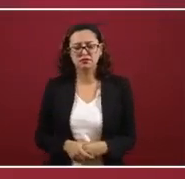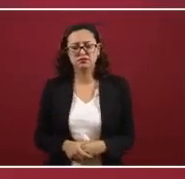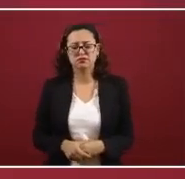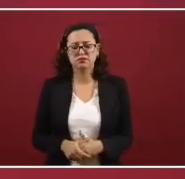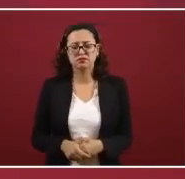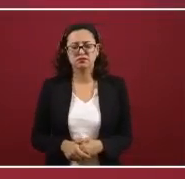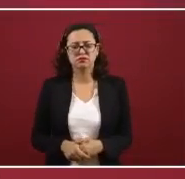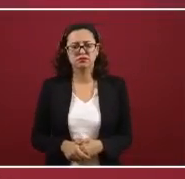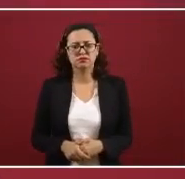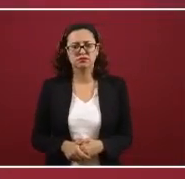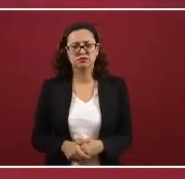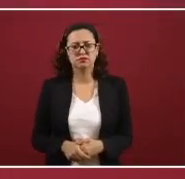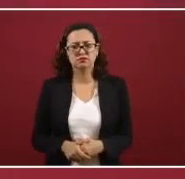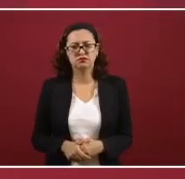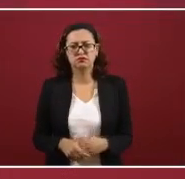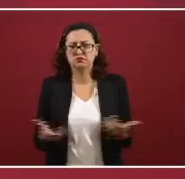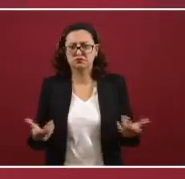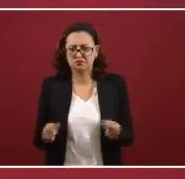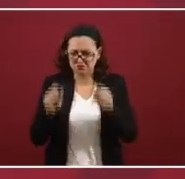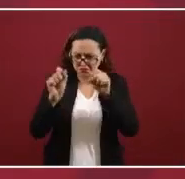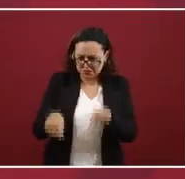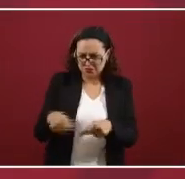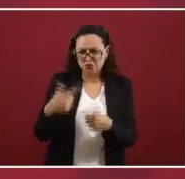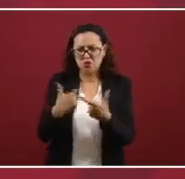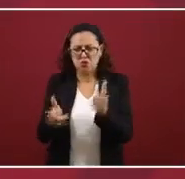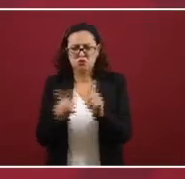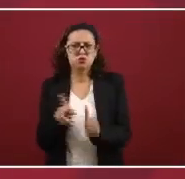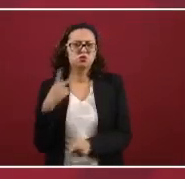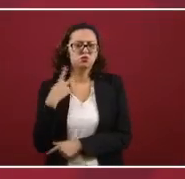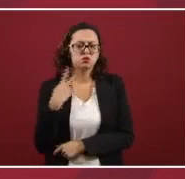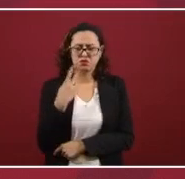empezando por el PAN.